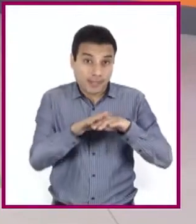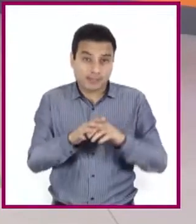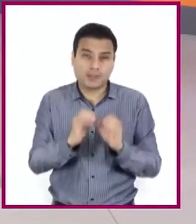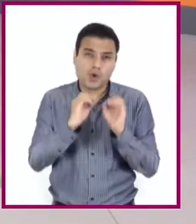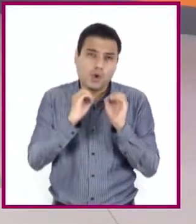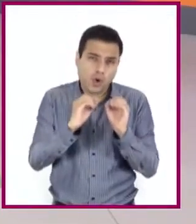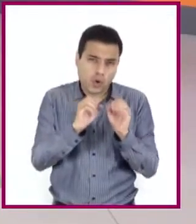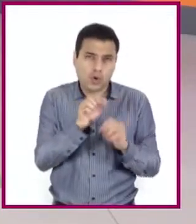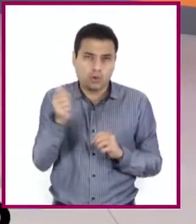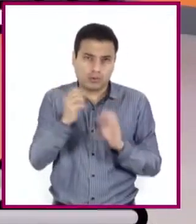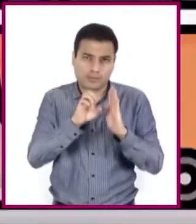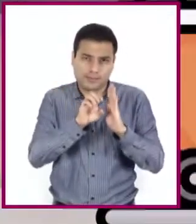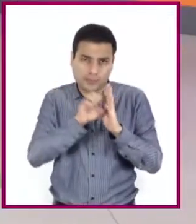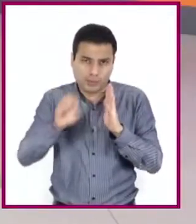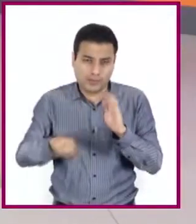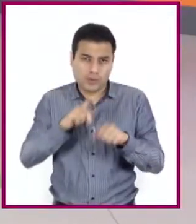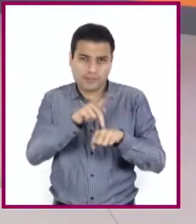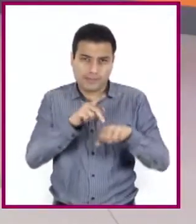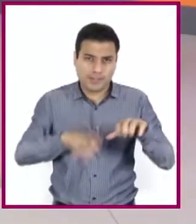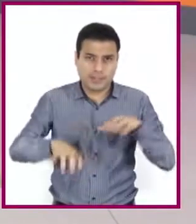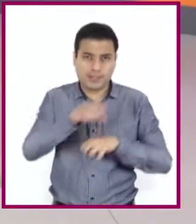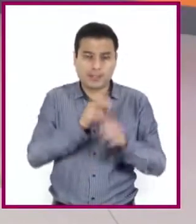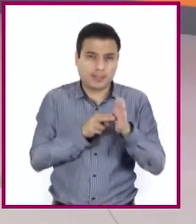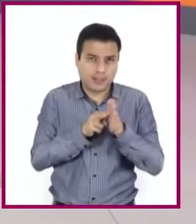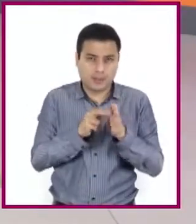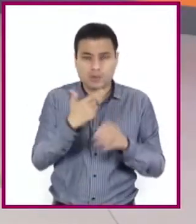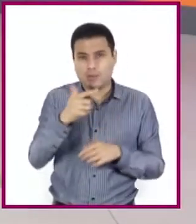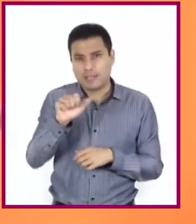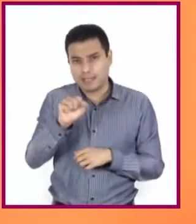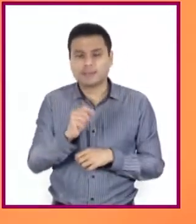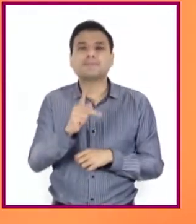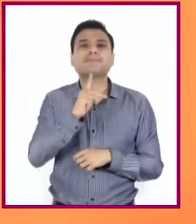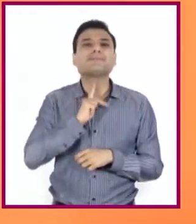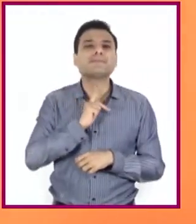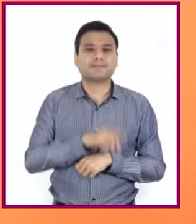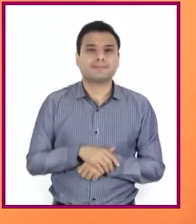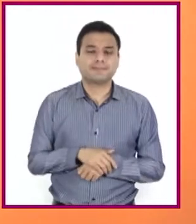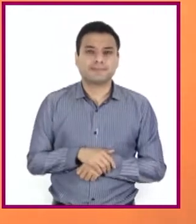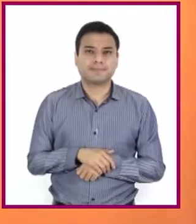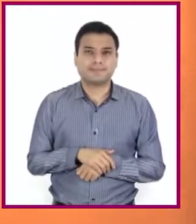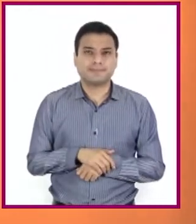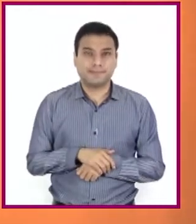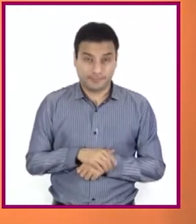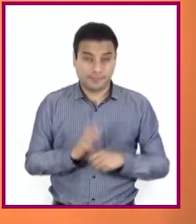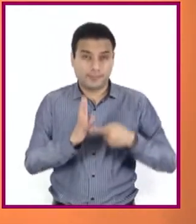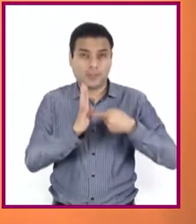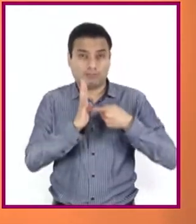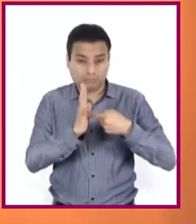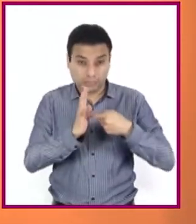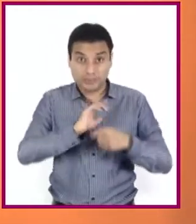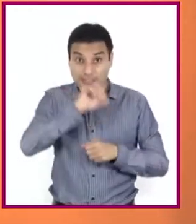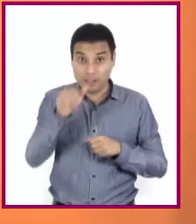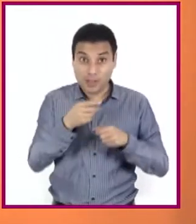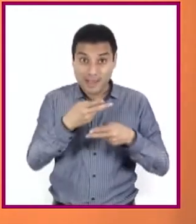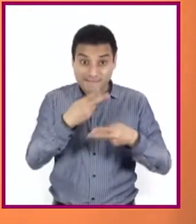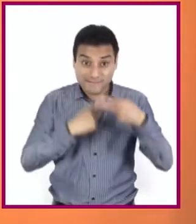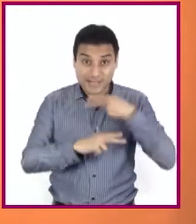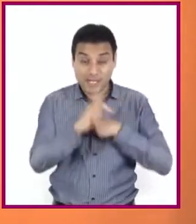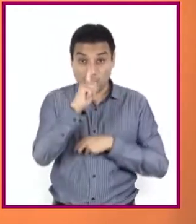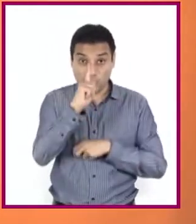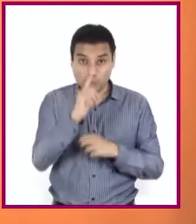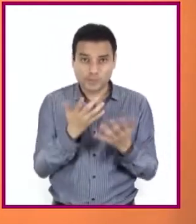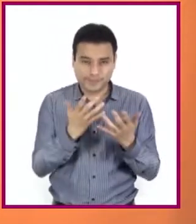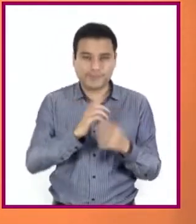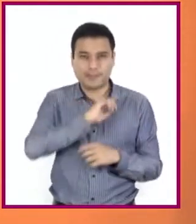o no renovables como el carbón, el gas natural o el petróleo. Una vez tratada la energía y convertida en electricidad, se